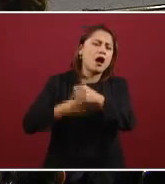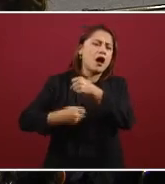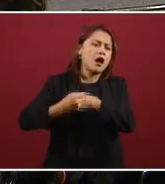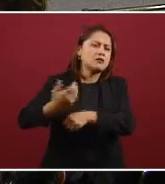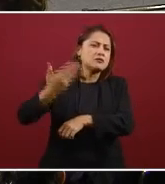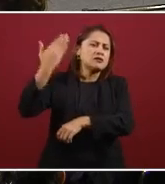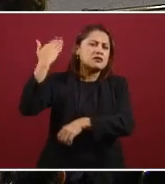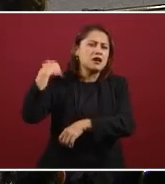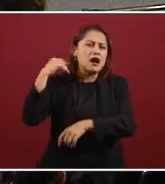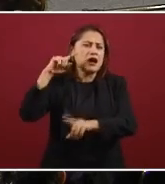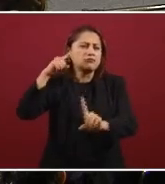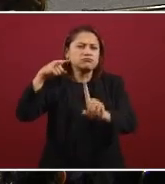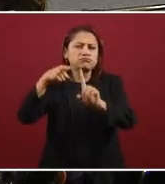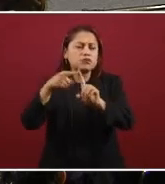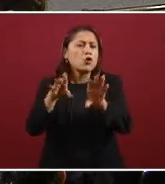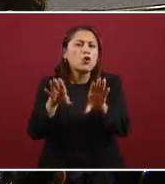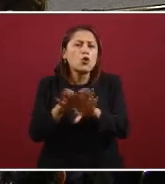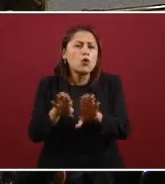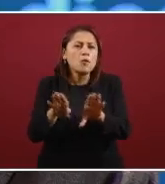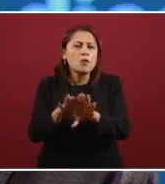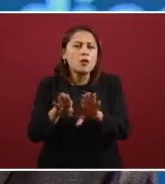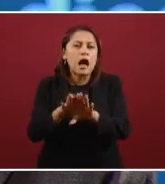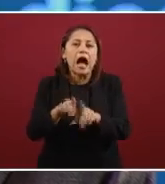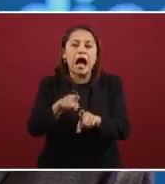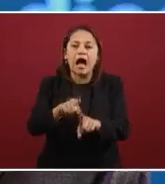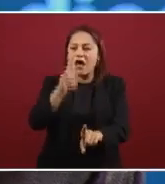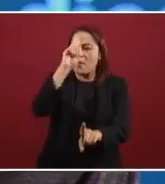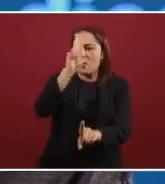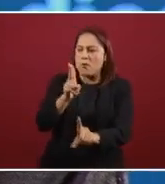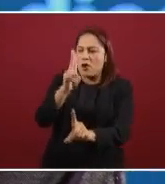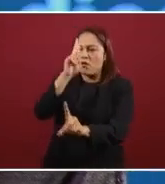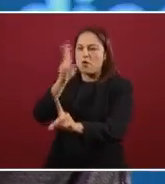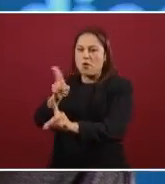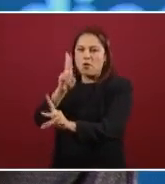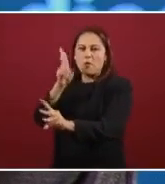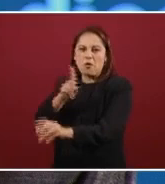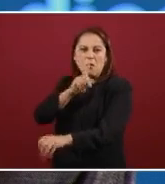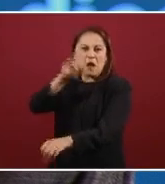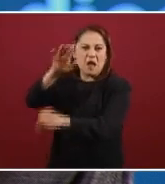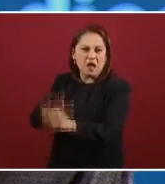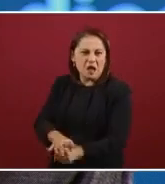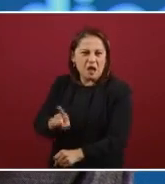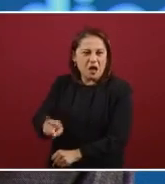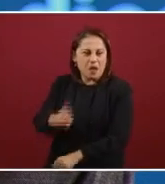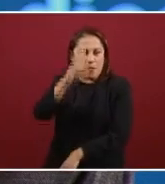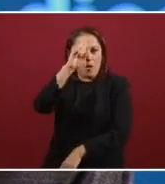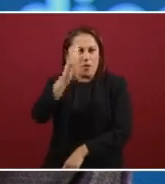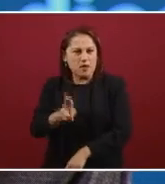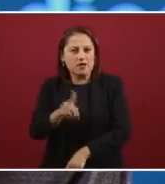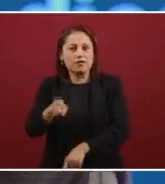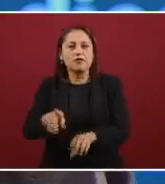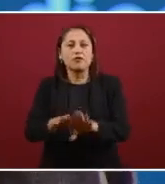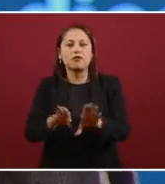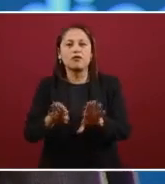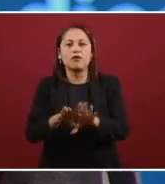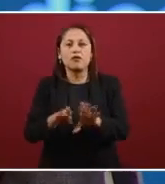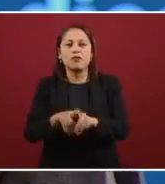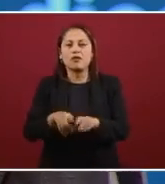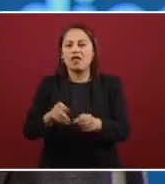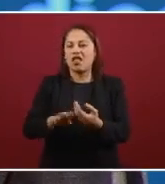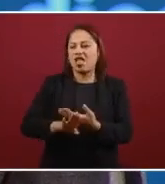había sido el paradigma prohibicionista, el paradigma represivo, el paradigma de la seguridad y de